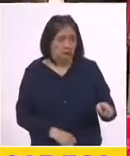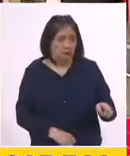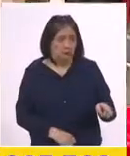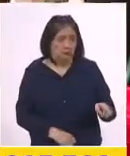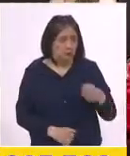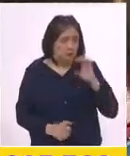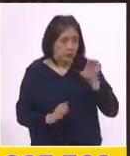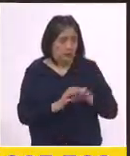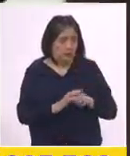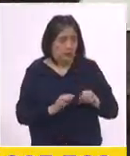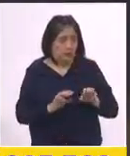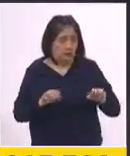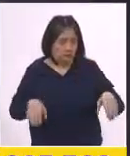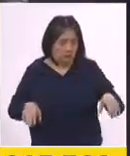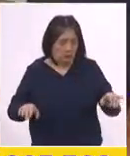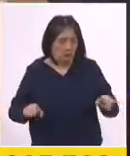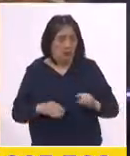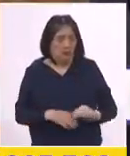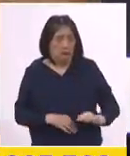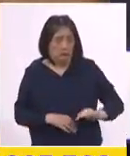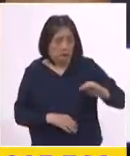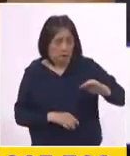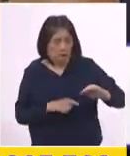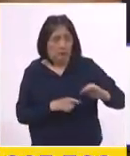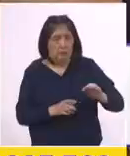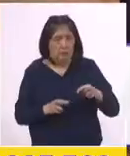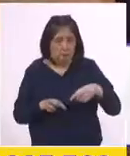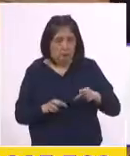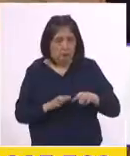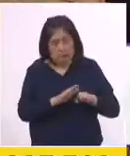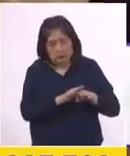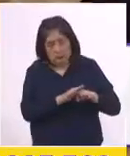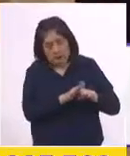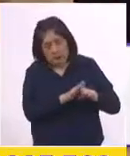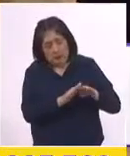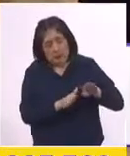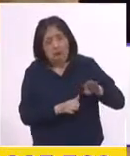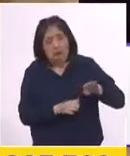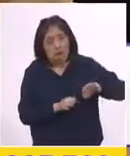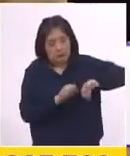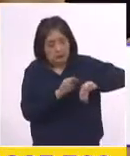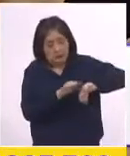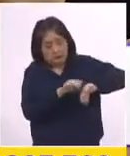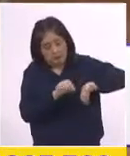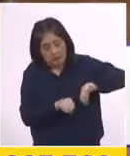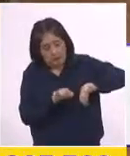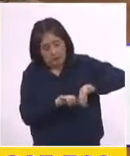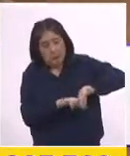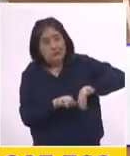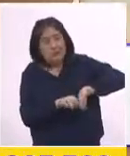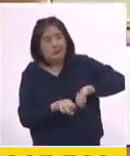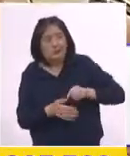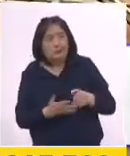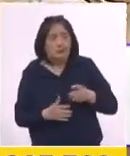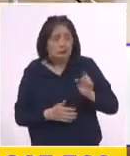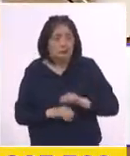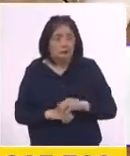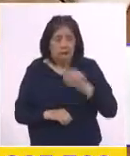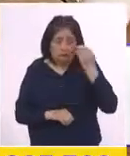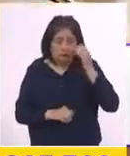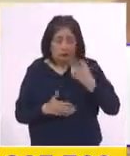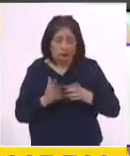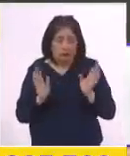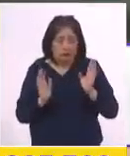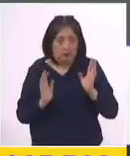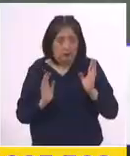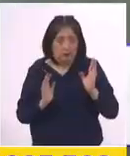ser el mueble, por ejemplo, que esté en cierta altura, que te permite tener un vacío donde la persona se puede agachar. El concepto, para que se den una idea dentro de